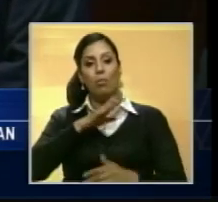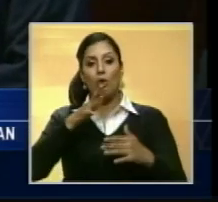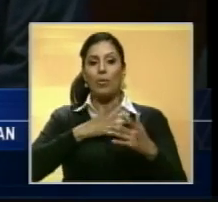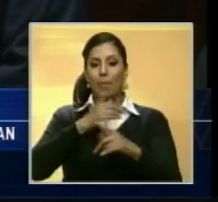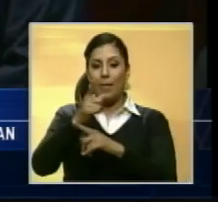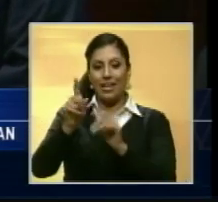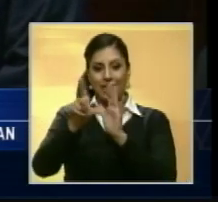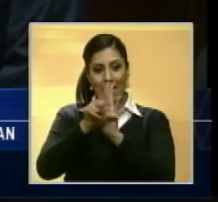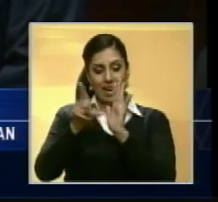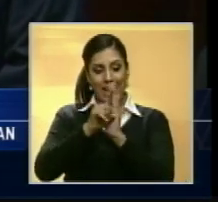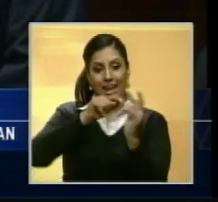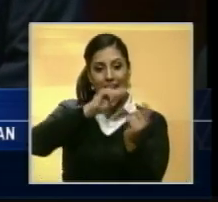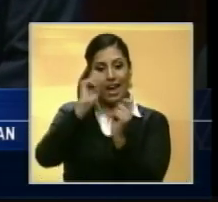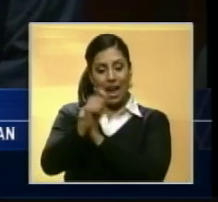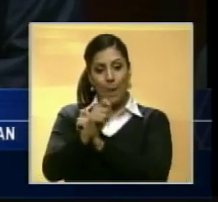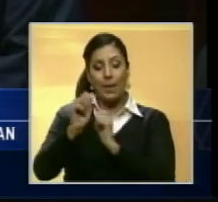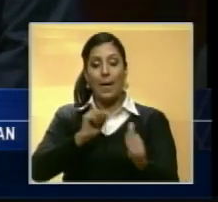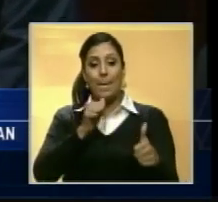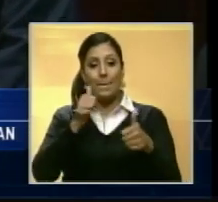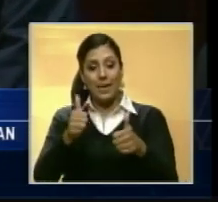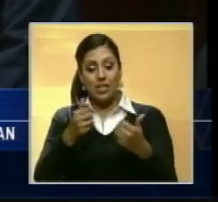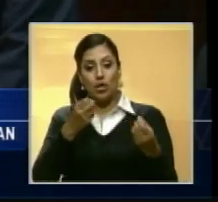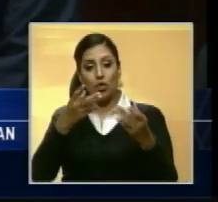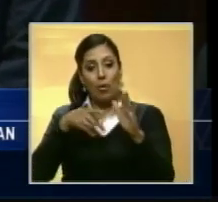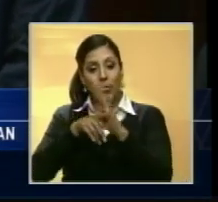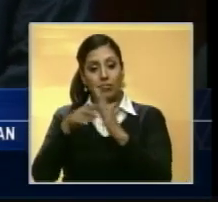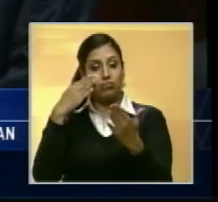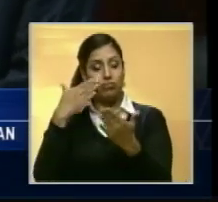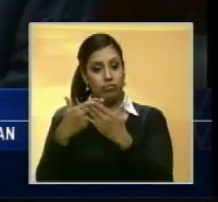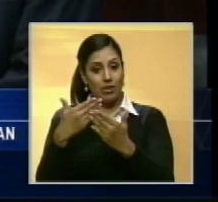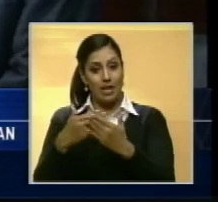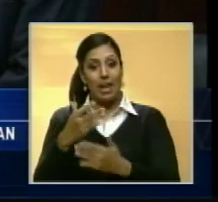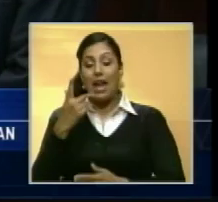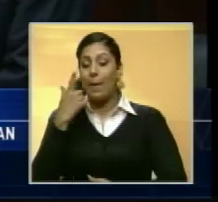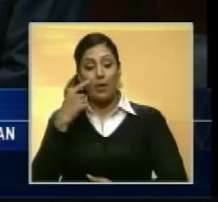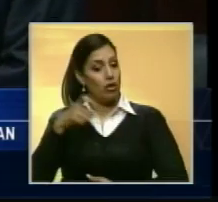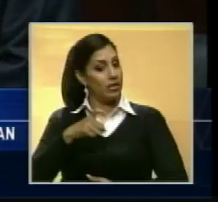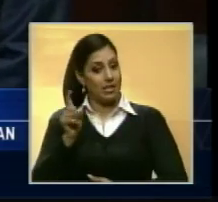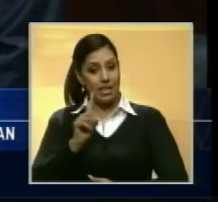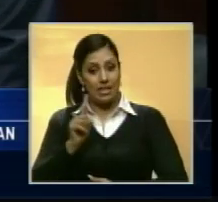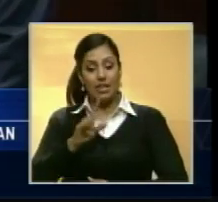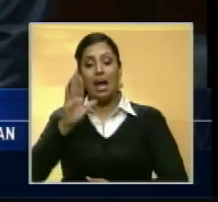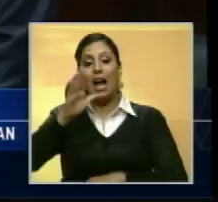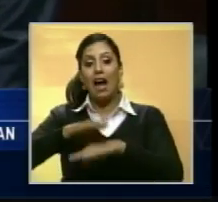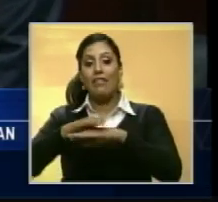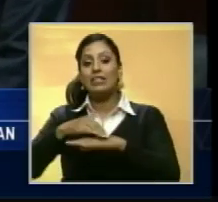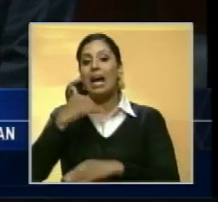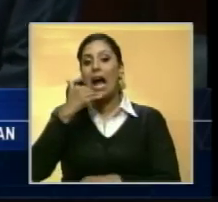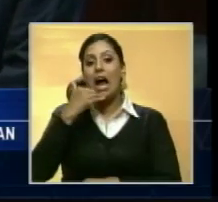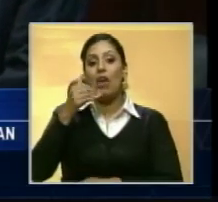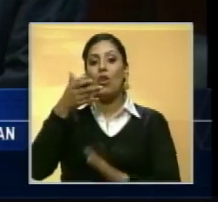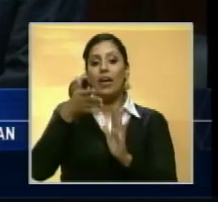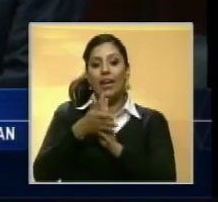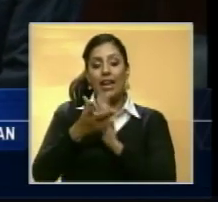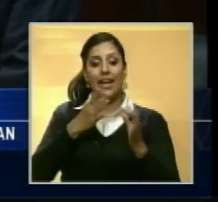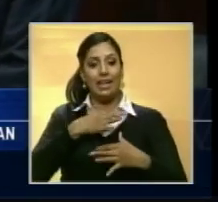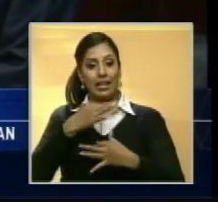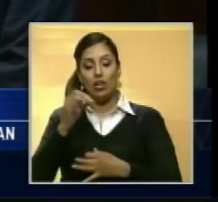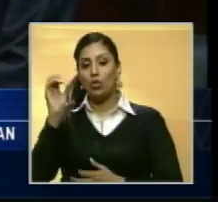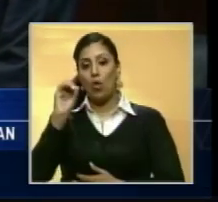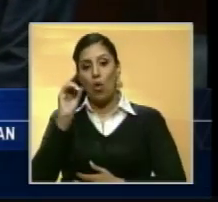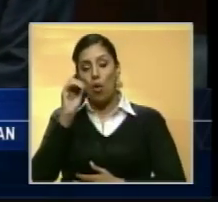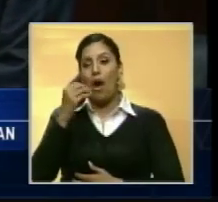de esta ley de reforma, a partir de su entrada en vigencia, sin necesidad de notificación alguna por parte del interesado